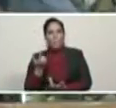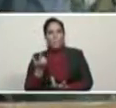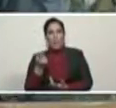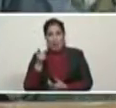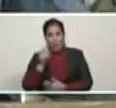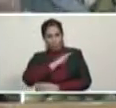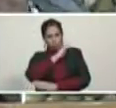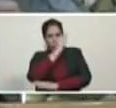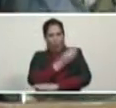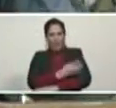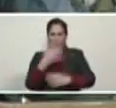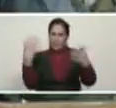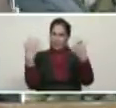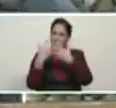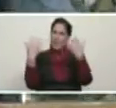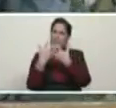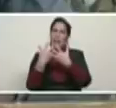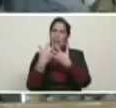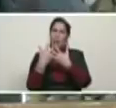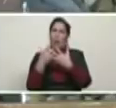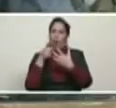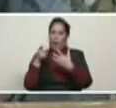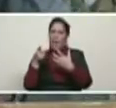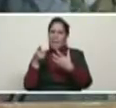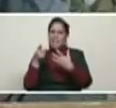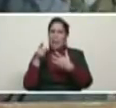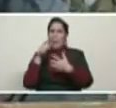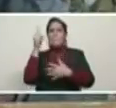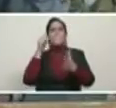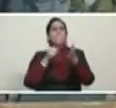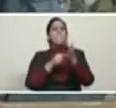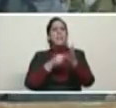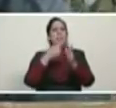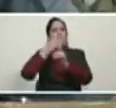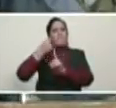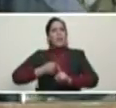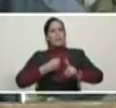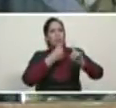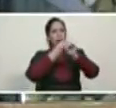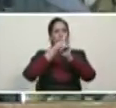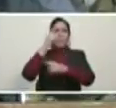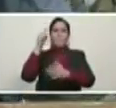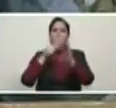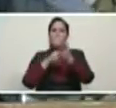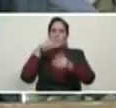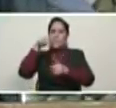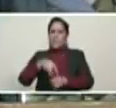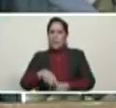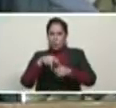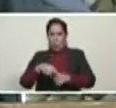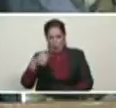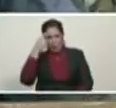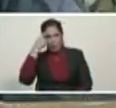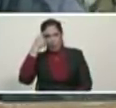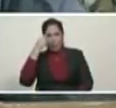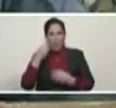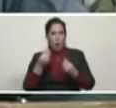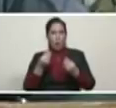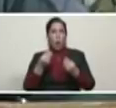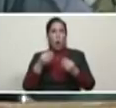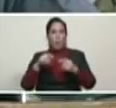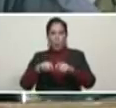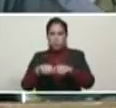un guerrero que había pasado mil batallas, mil derrotas, y que había sabido remontar los obstáculos, el